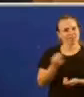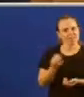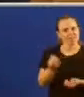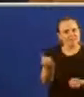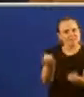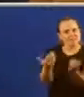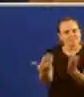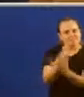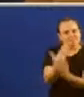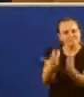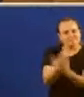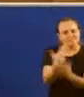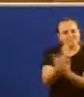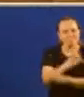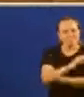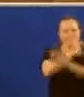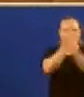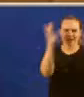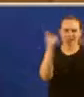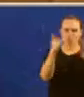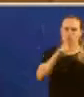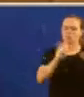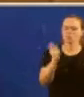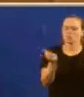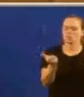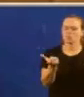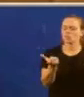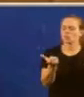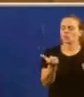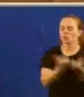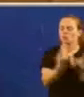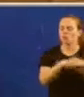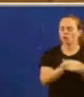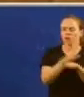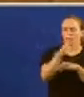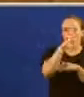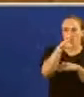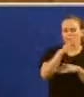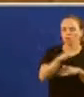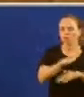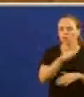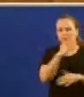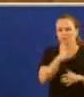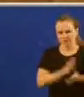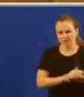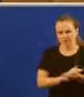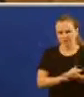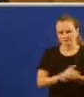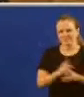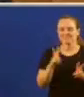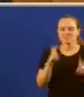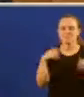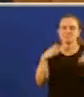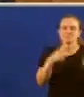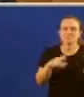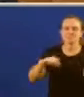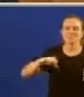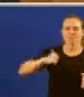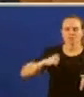porqué oculta as súas reunións cos lobby da sanidade privada.